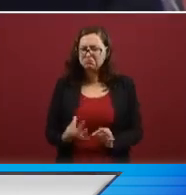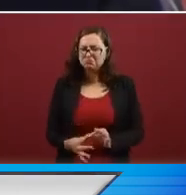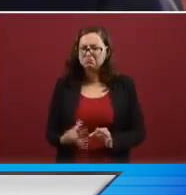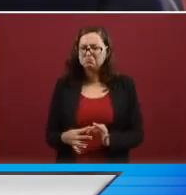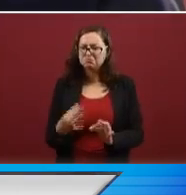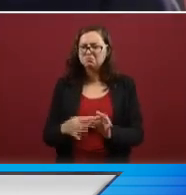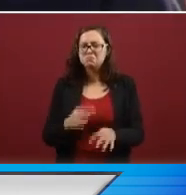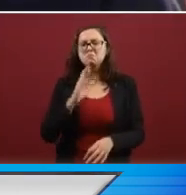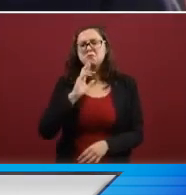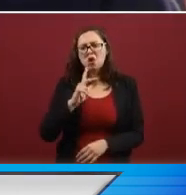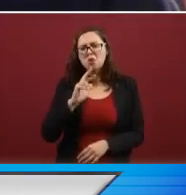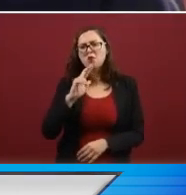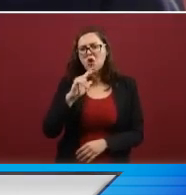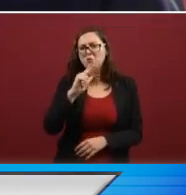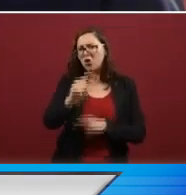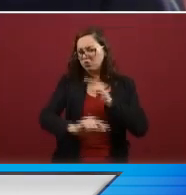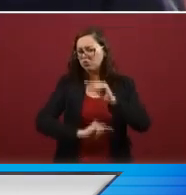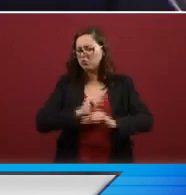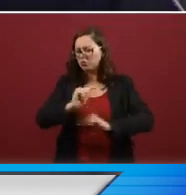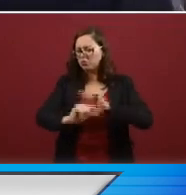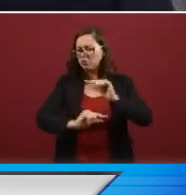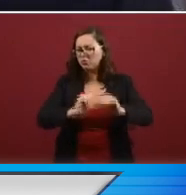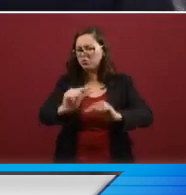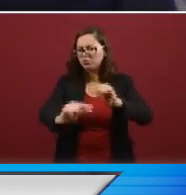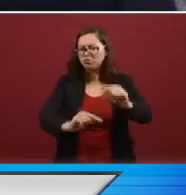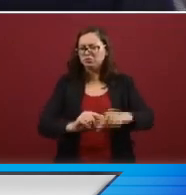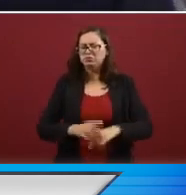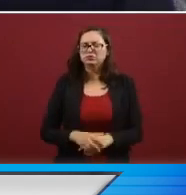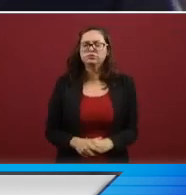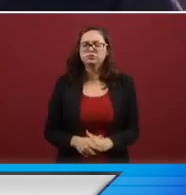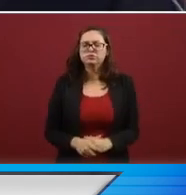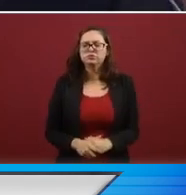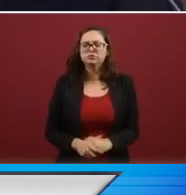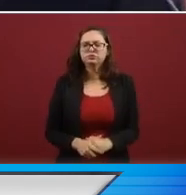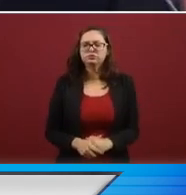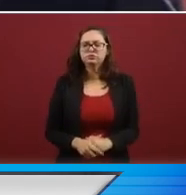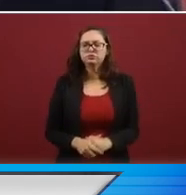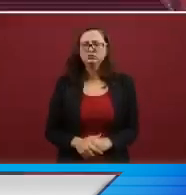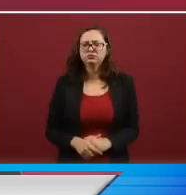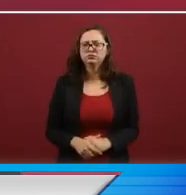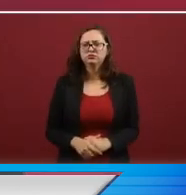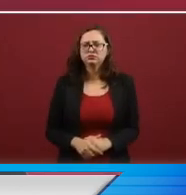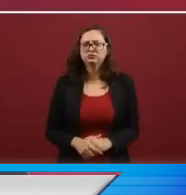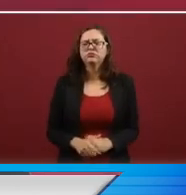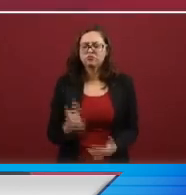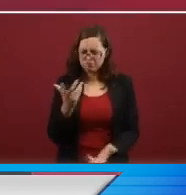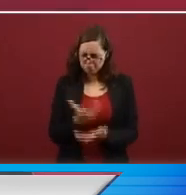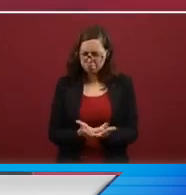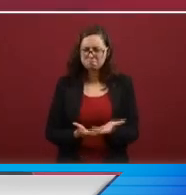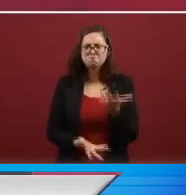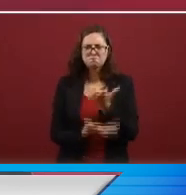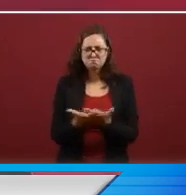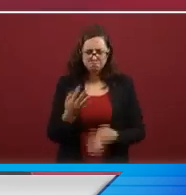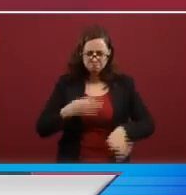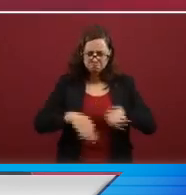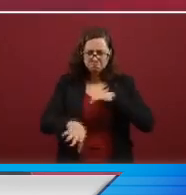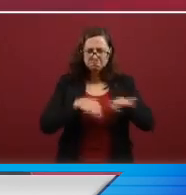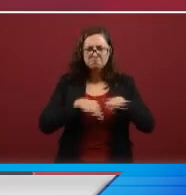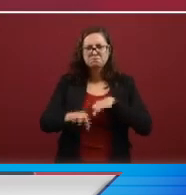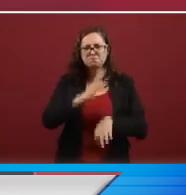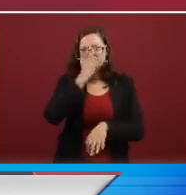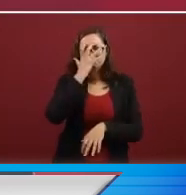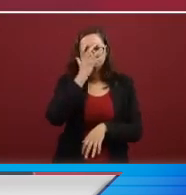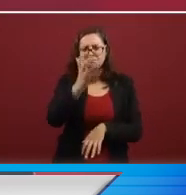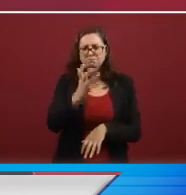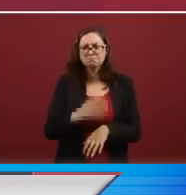para lograr la paz y la tranquilidad de la ciudad y del país. Se disminuyó de manera significativa la delincuencia cuando estuvo al frente de la administración del